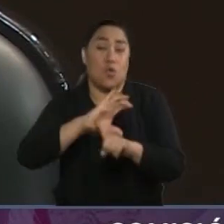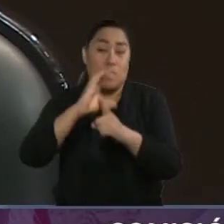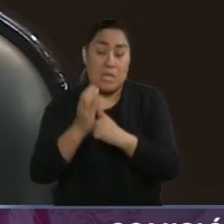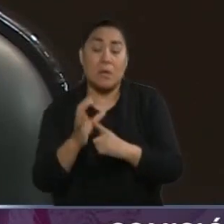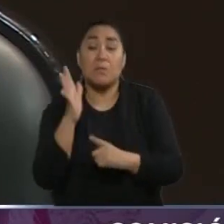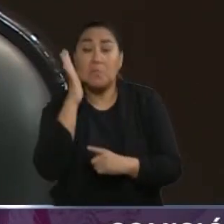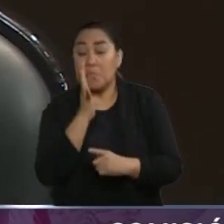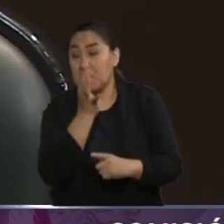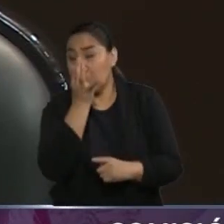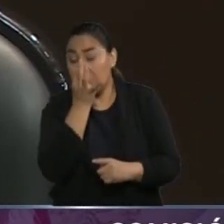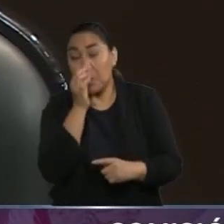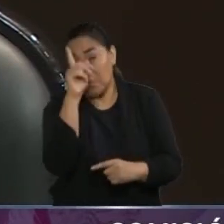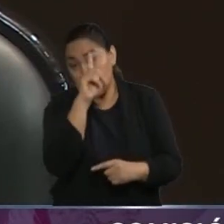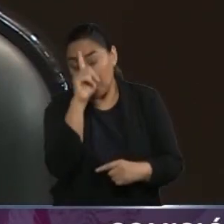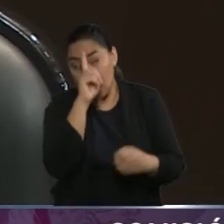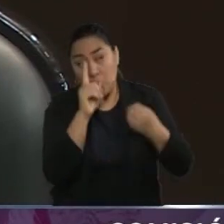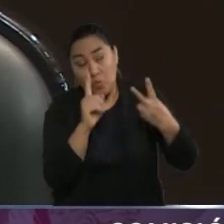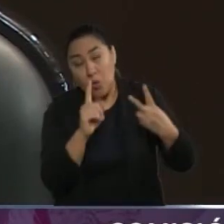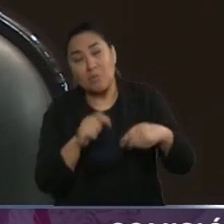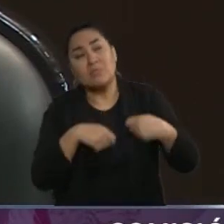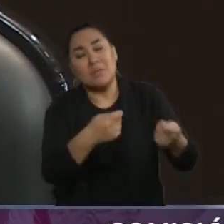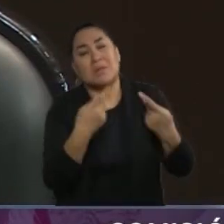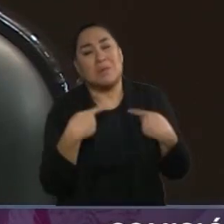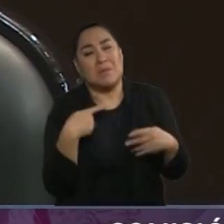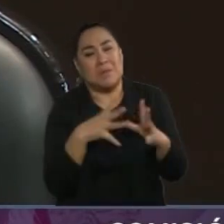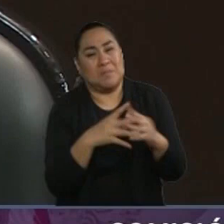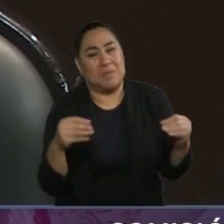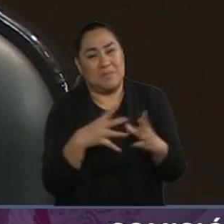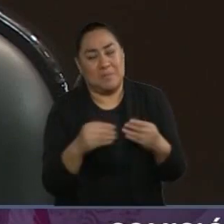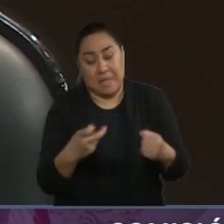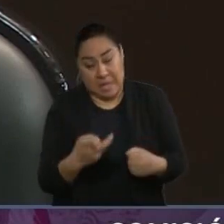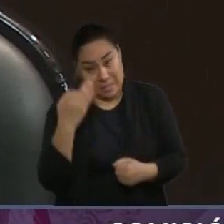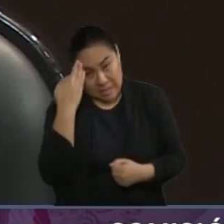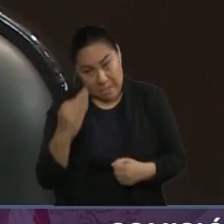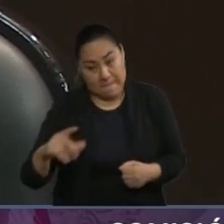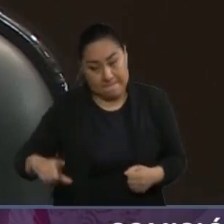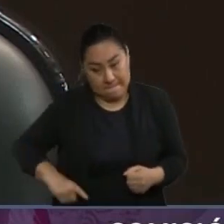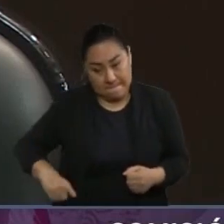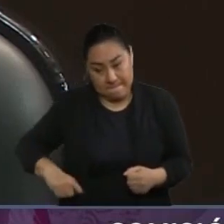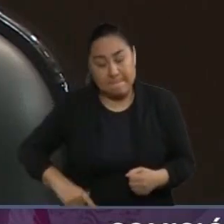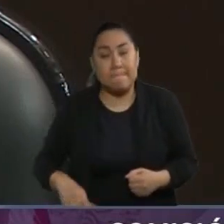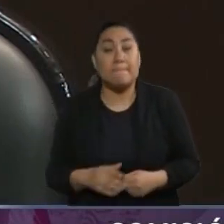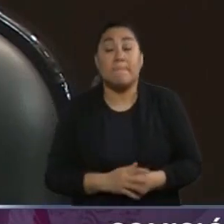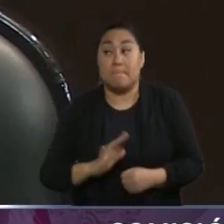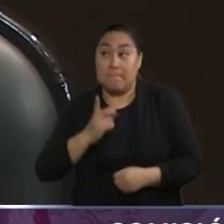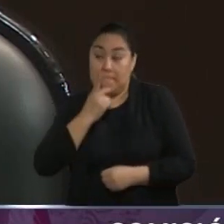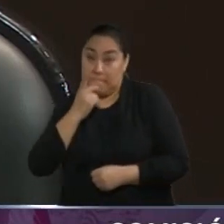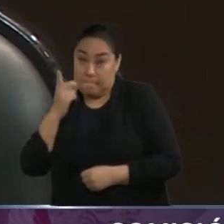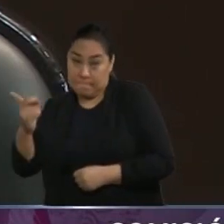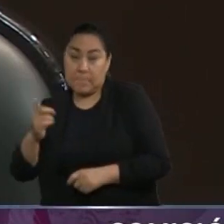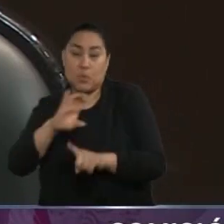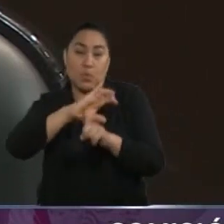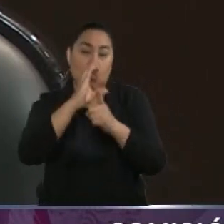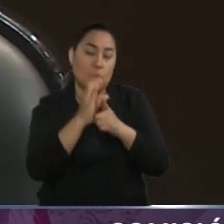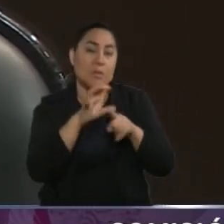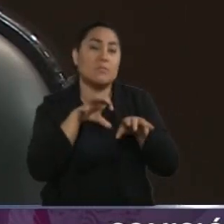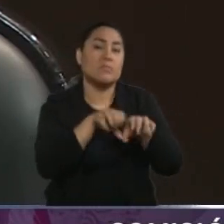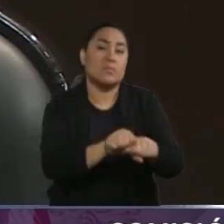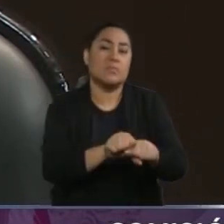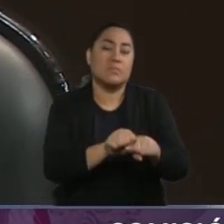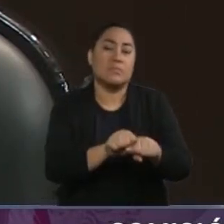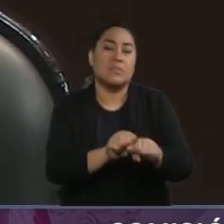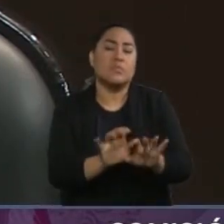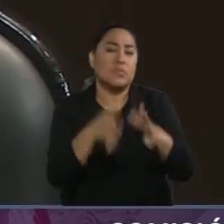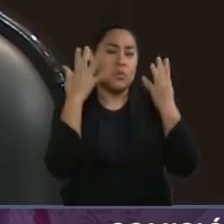recomendaciones por desapariciones forzadas ocurridas en este sexenio así lo ha informado el comité de detenciones arbitrarias de la ONU